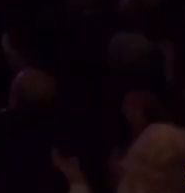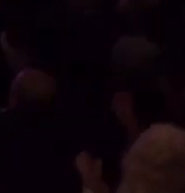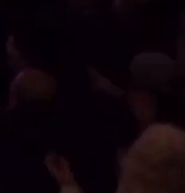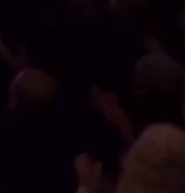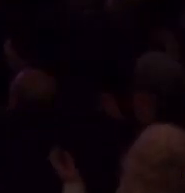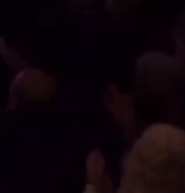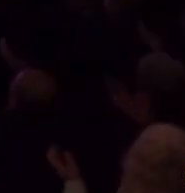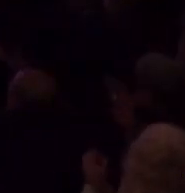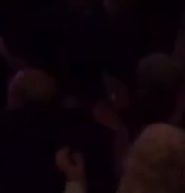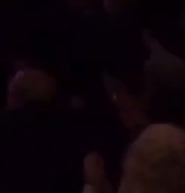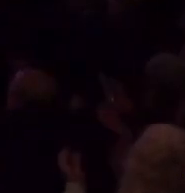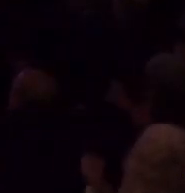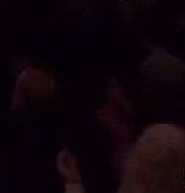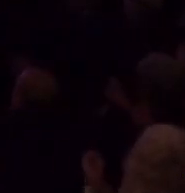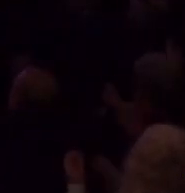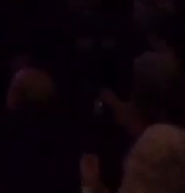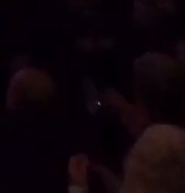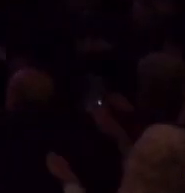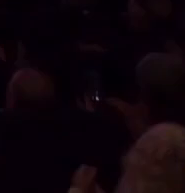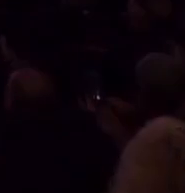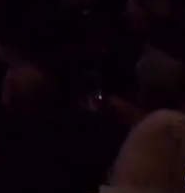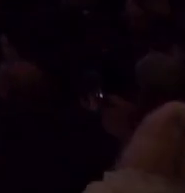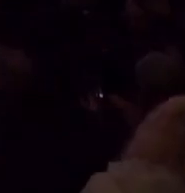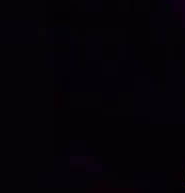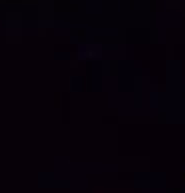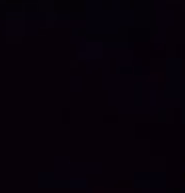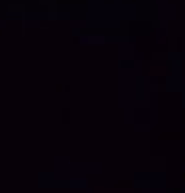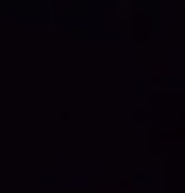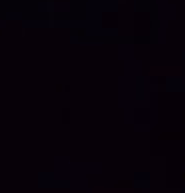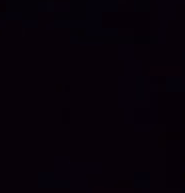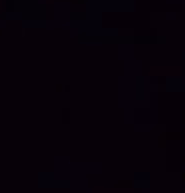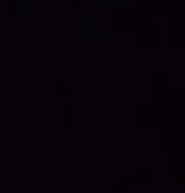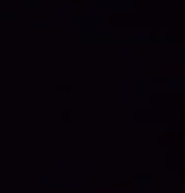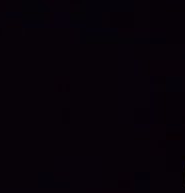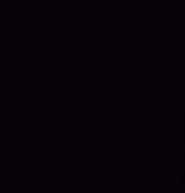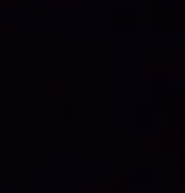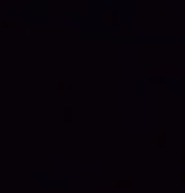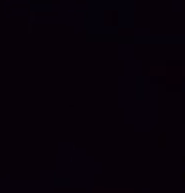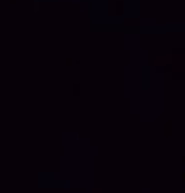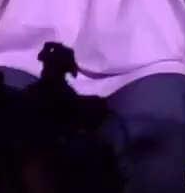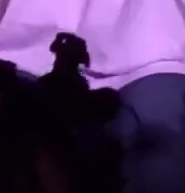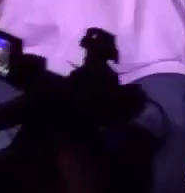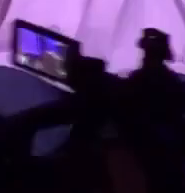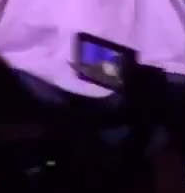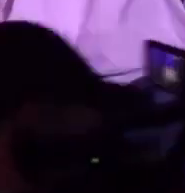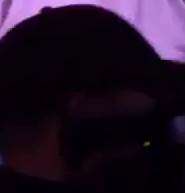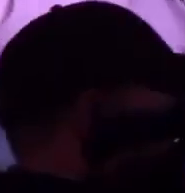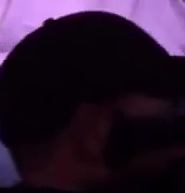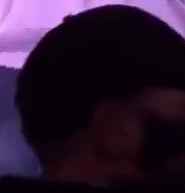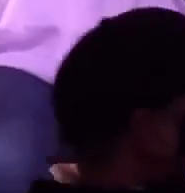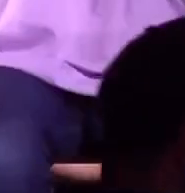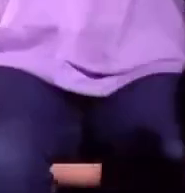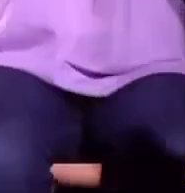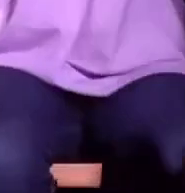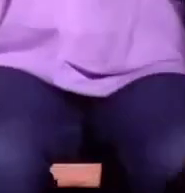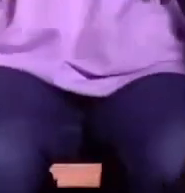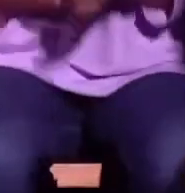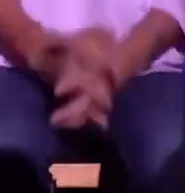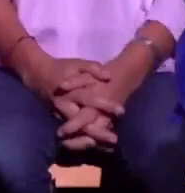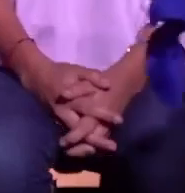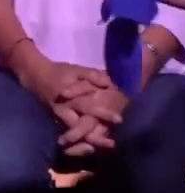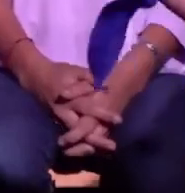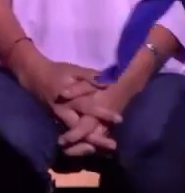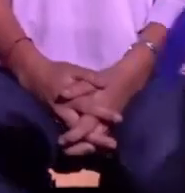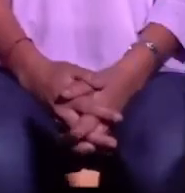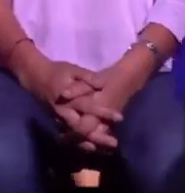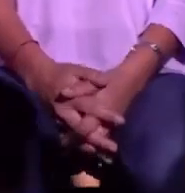podemos para demostrar que lo mejor está por venir